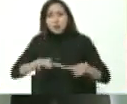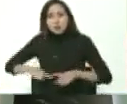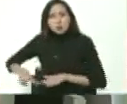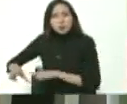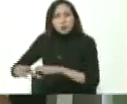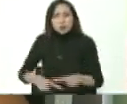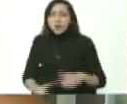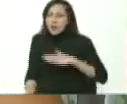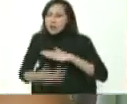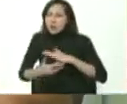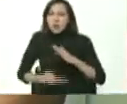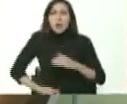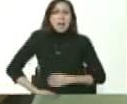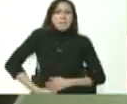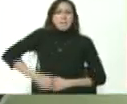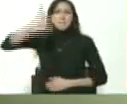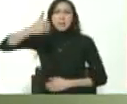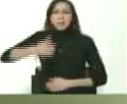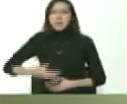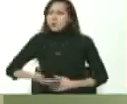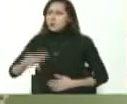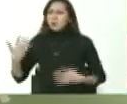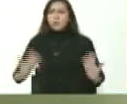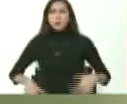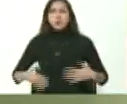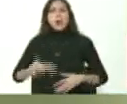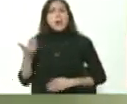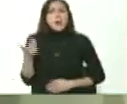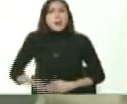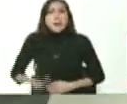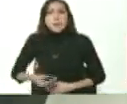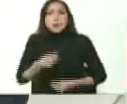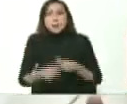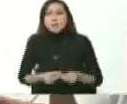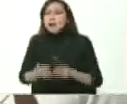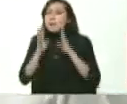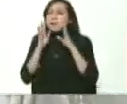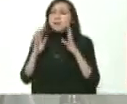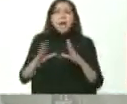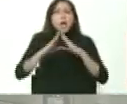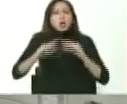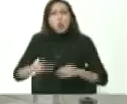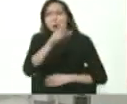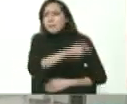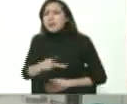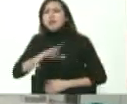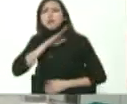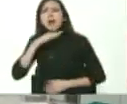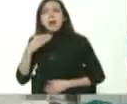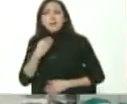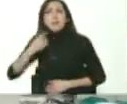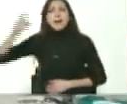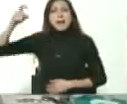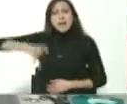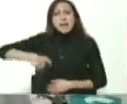alta tecnología, un centro que viene a beneficiar a todos los pacientes que ameriten